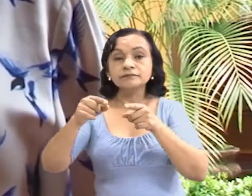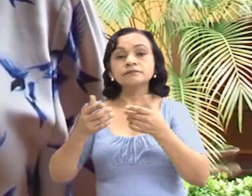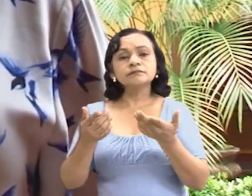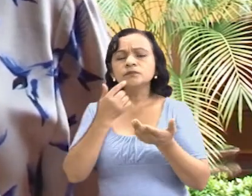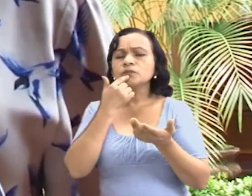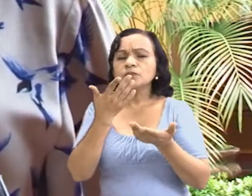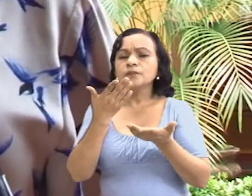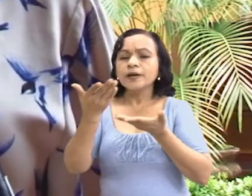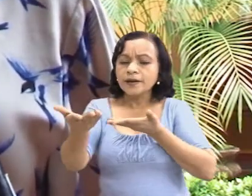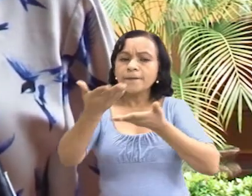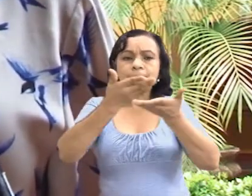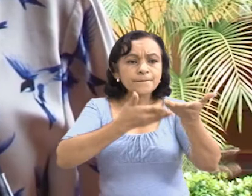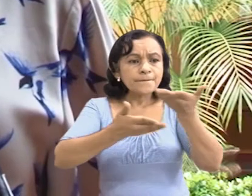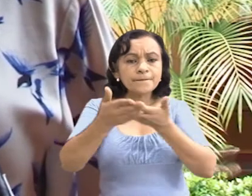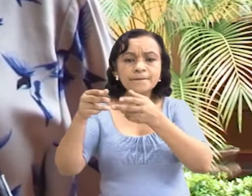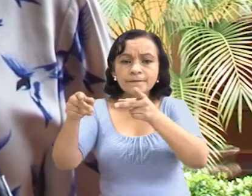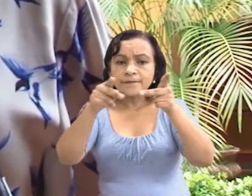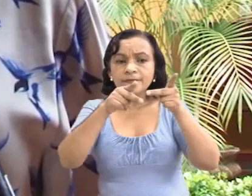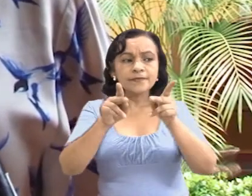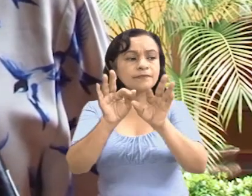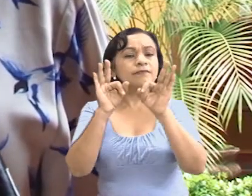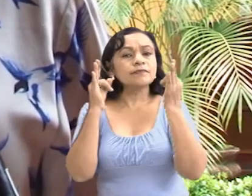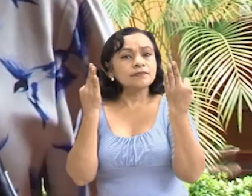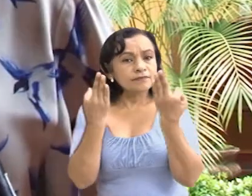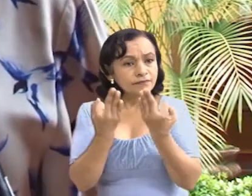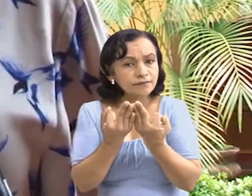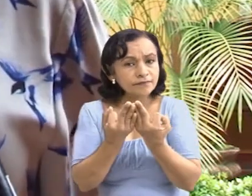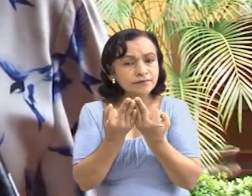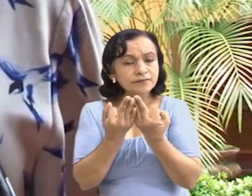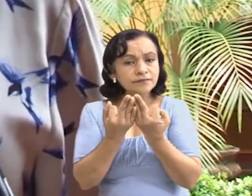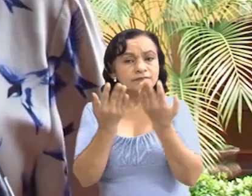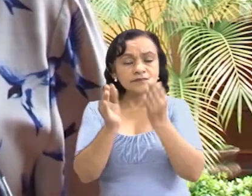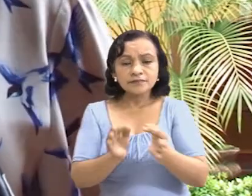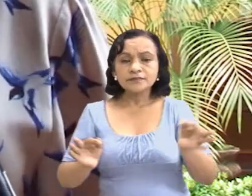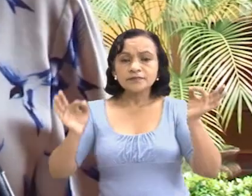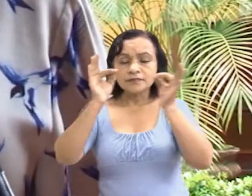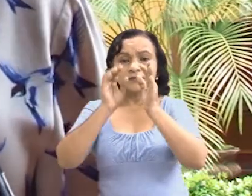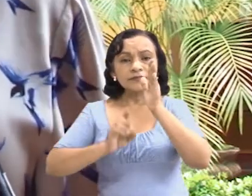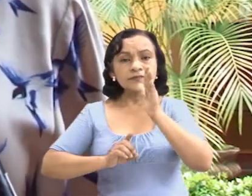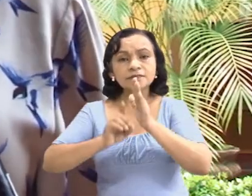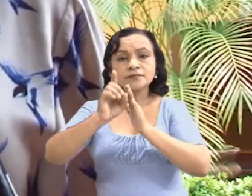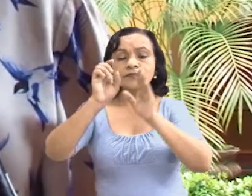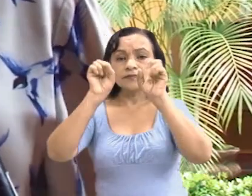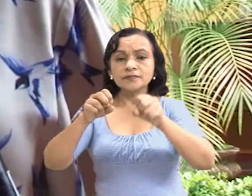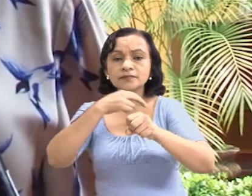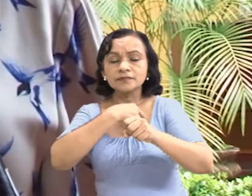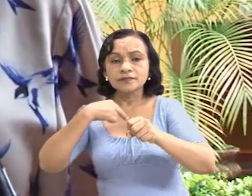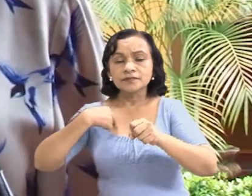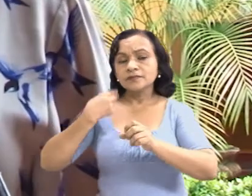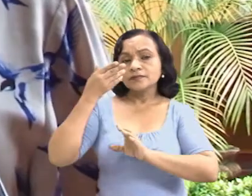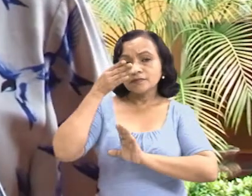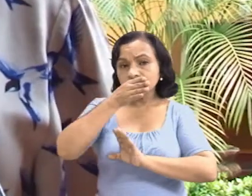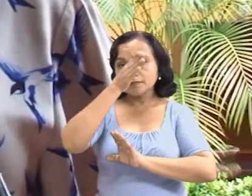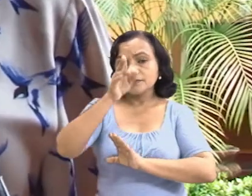con esta población, con la familia, los importantes avances que hemos tenido en función de la gestión de riesgo, de reconocer